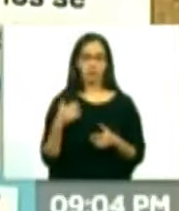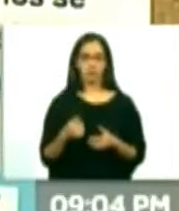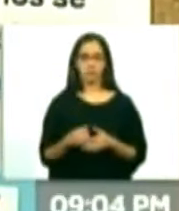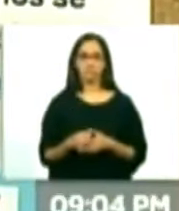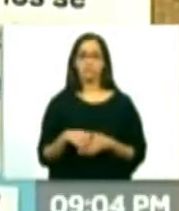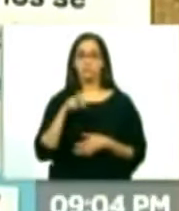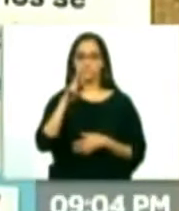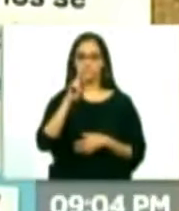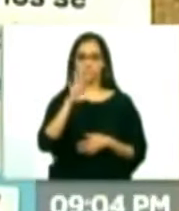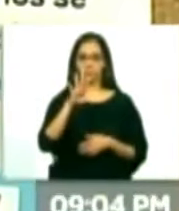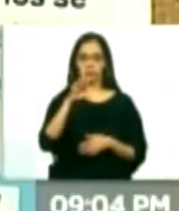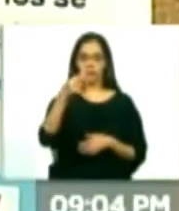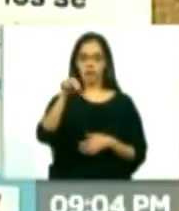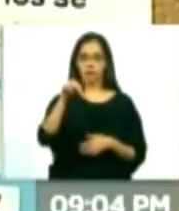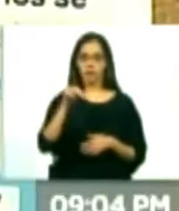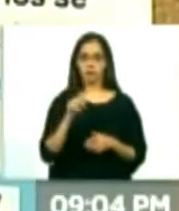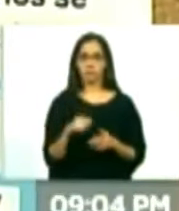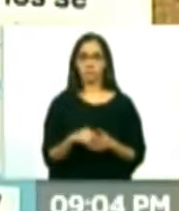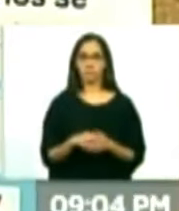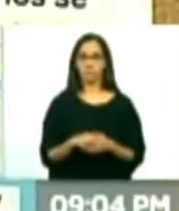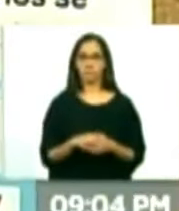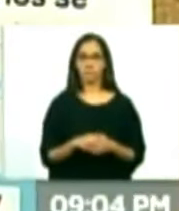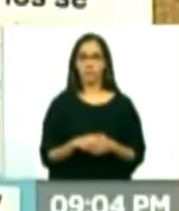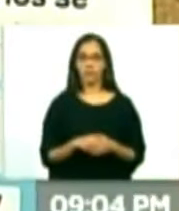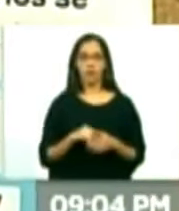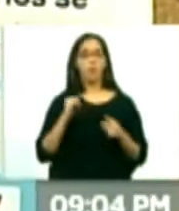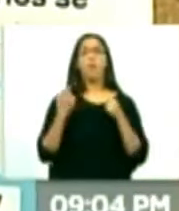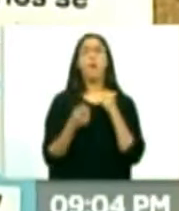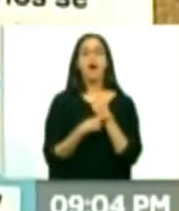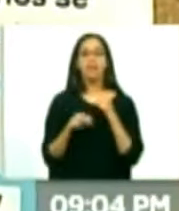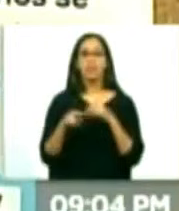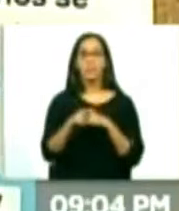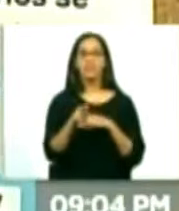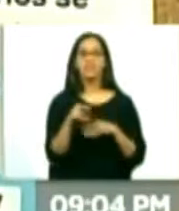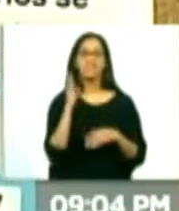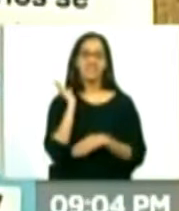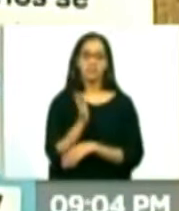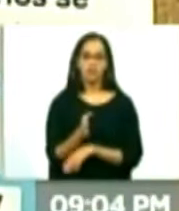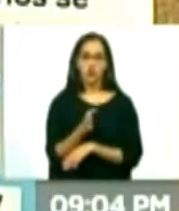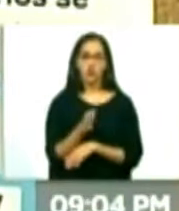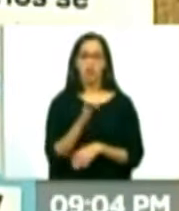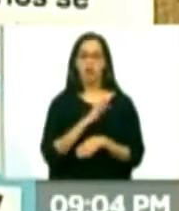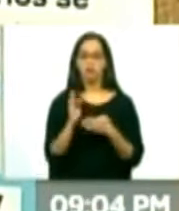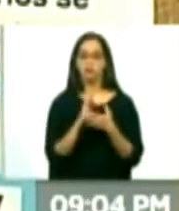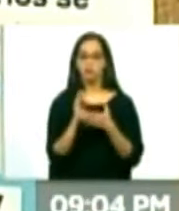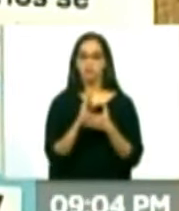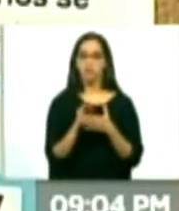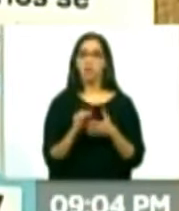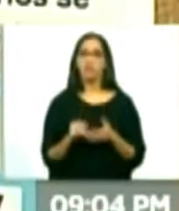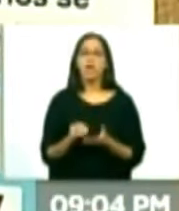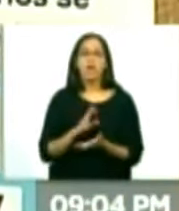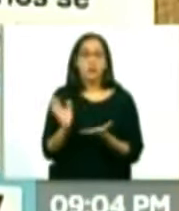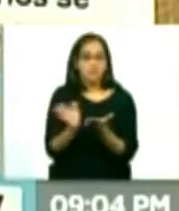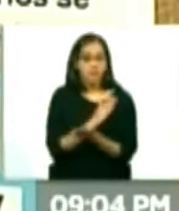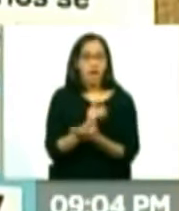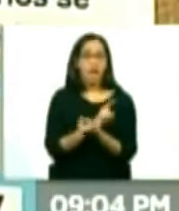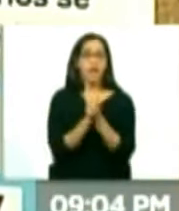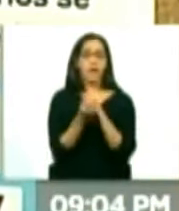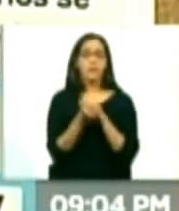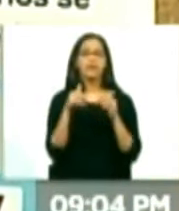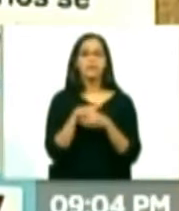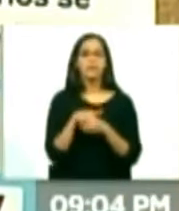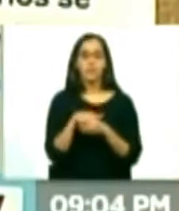25 de noviembre, exclusiva, Carota Digital, Juanito Limaña. Sanciones a funcionarios se hubieran eliminado a cambio de elección presidencial